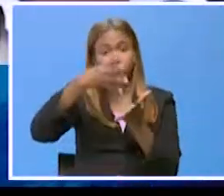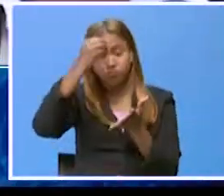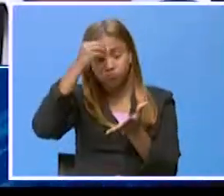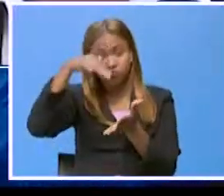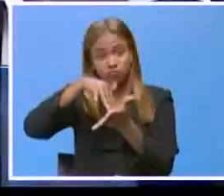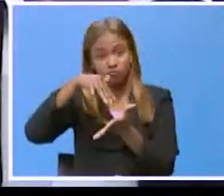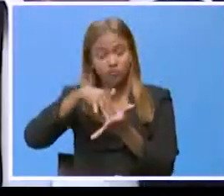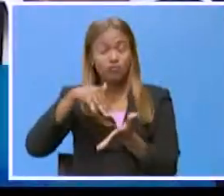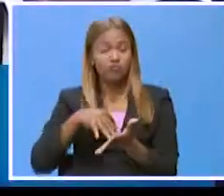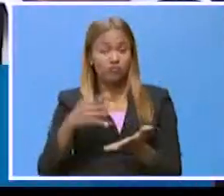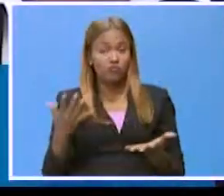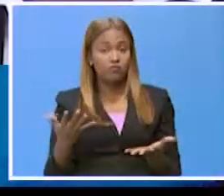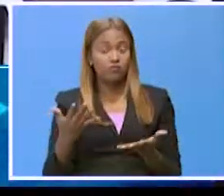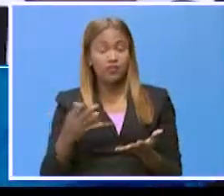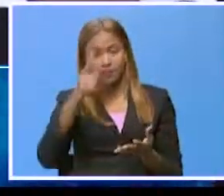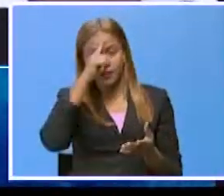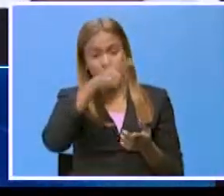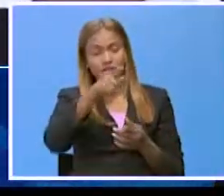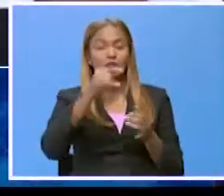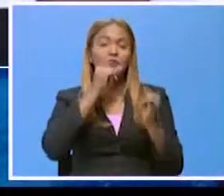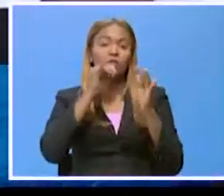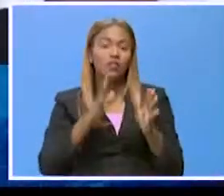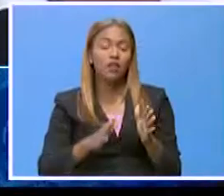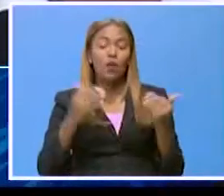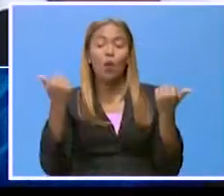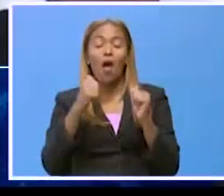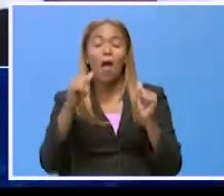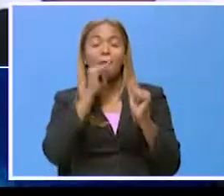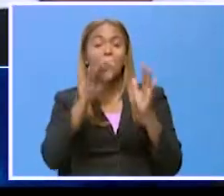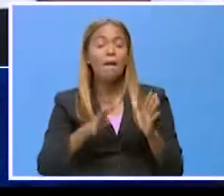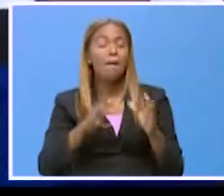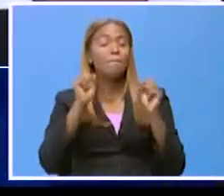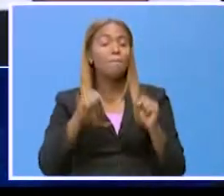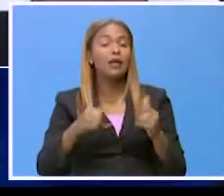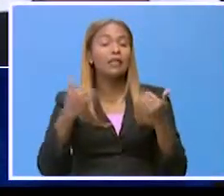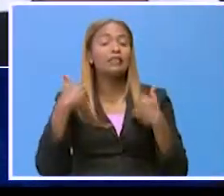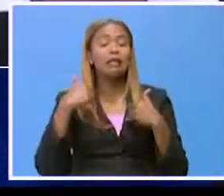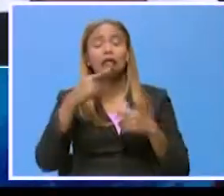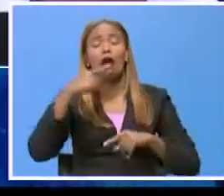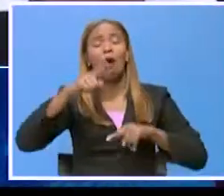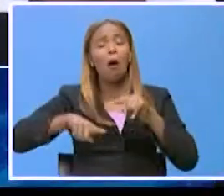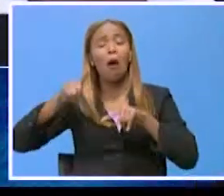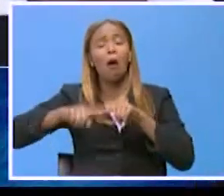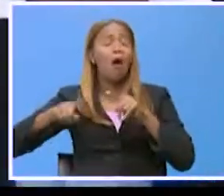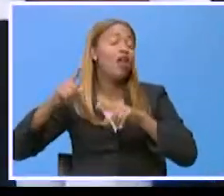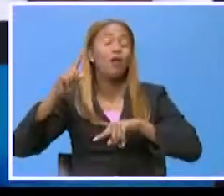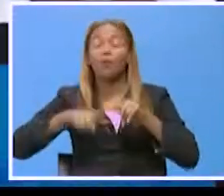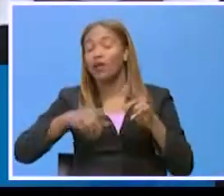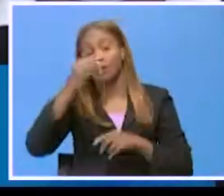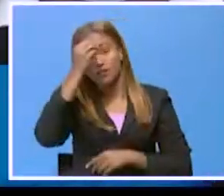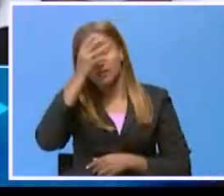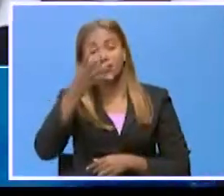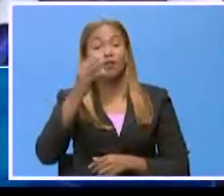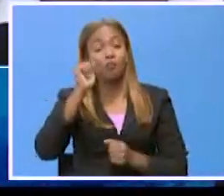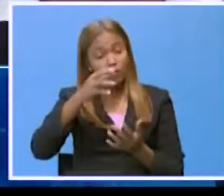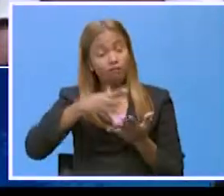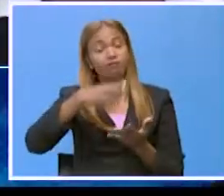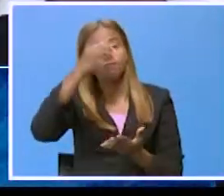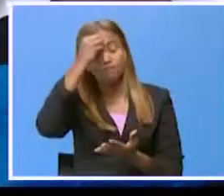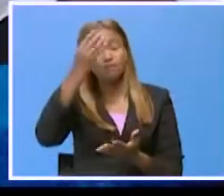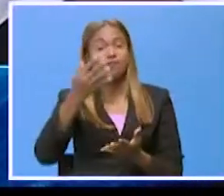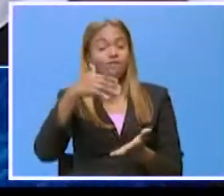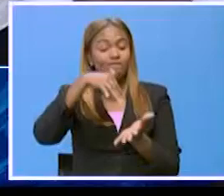doctorado a los periodistas ningún periodista ahora puede tener excusa de que no puede capacitarse